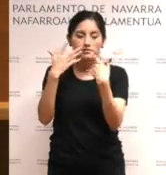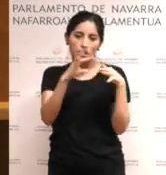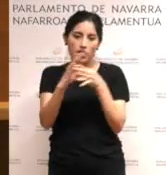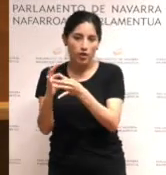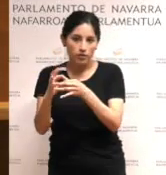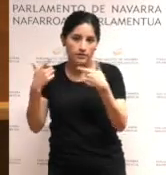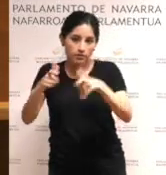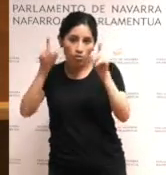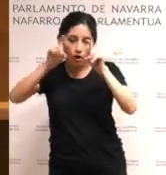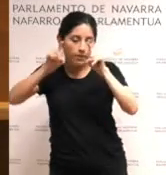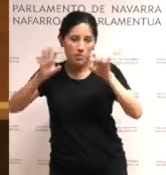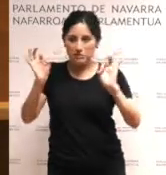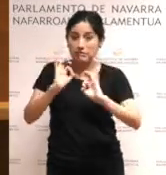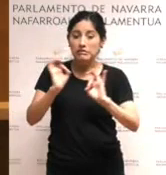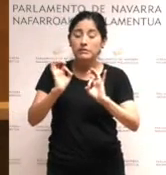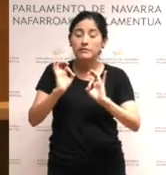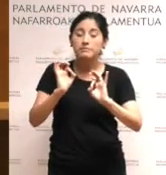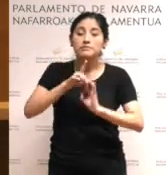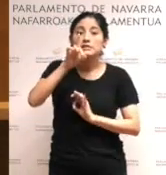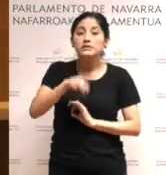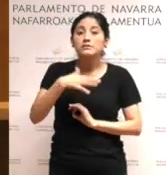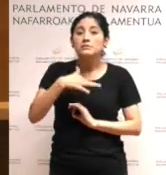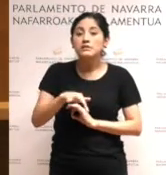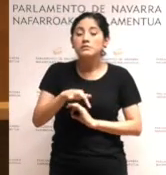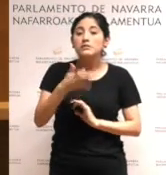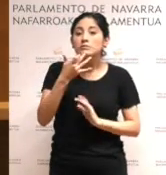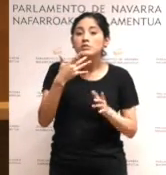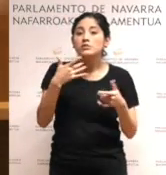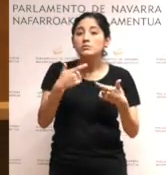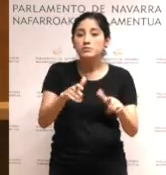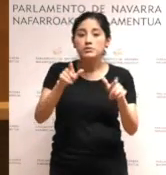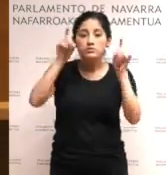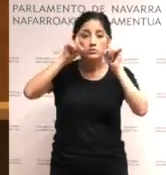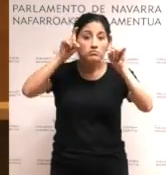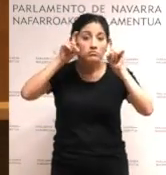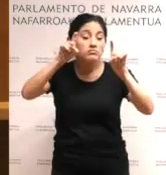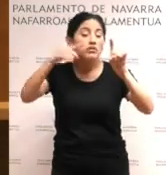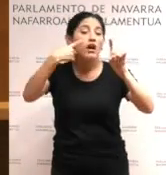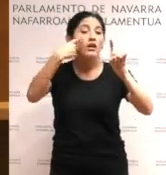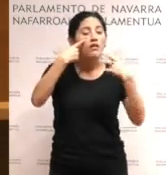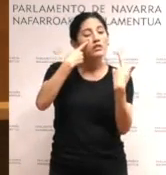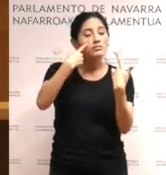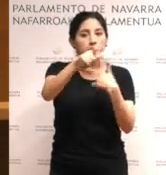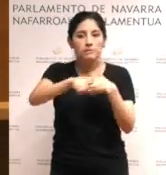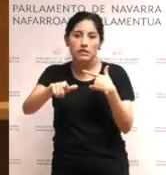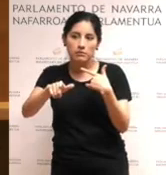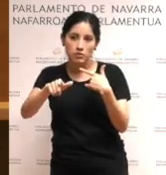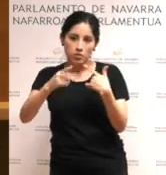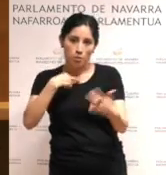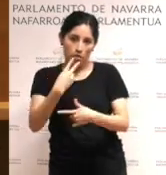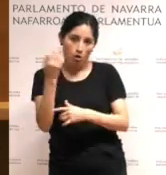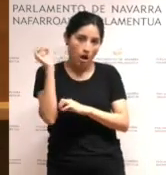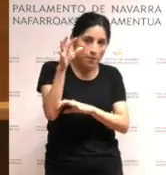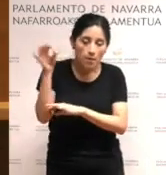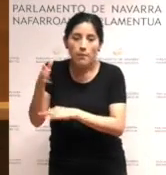como manifestaron distintos componentes de la comunidad educativa en distintas comparecencias e intervenciones aquí, en esta sede, en este Parlamento. Por